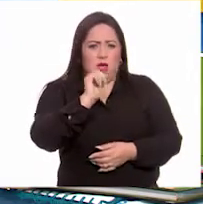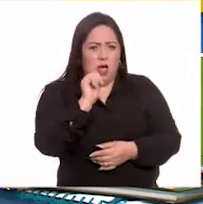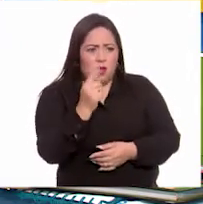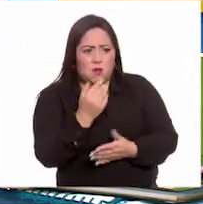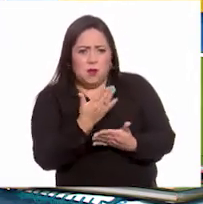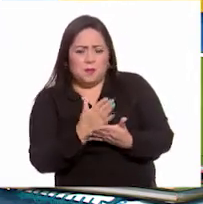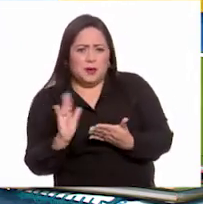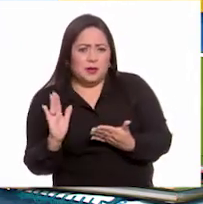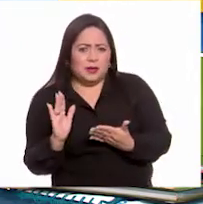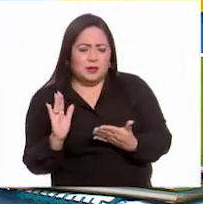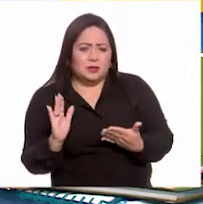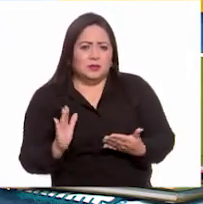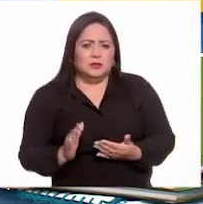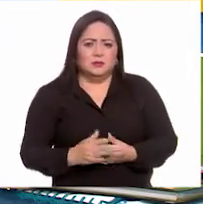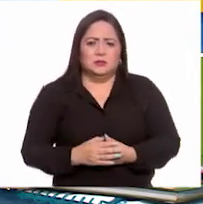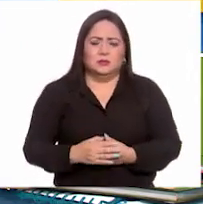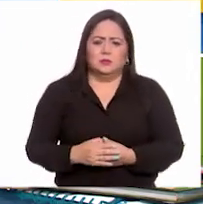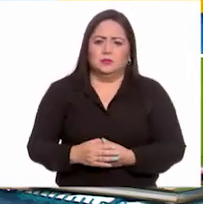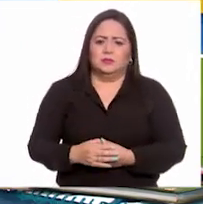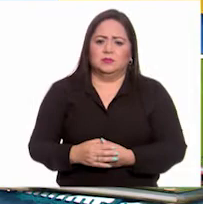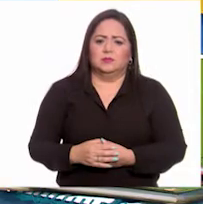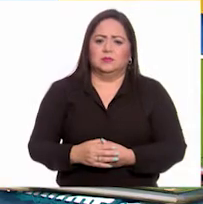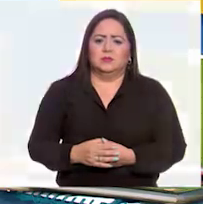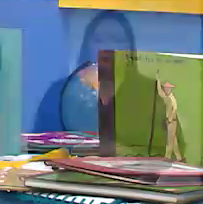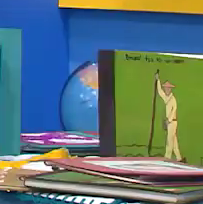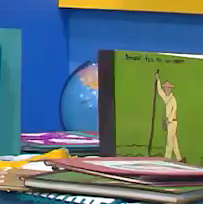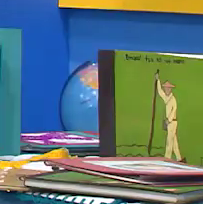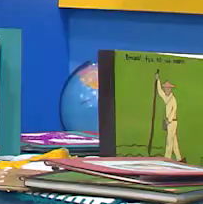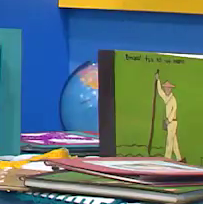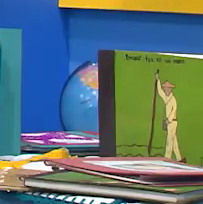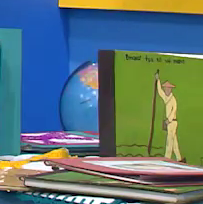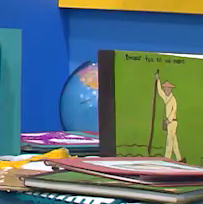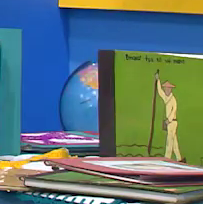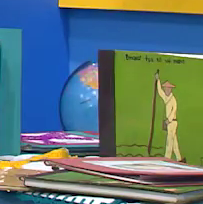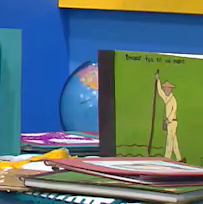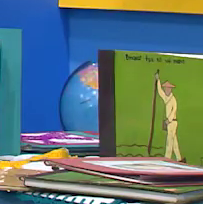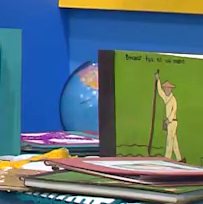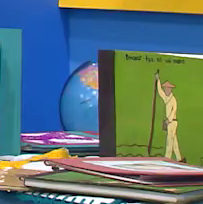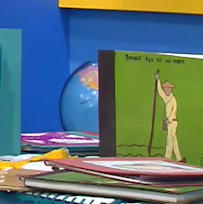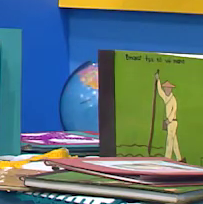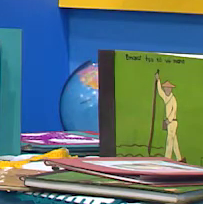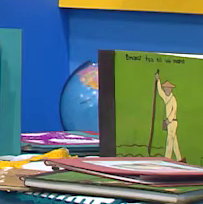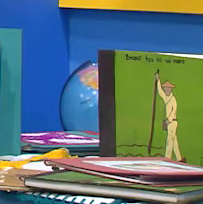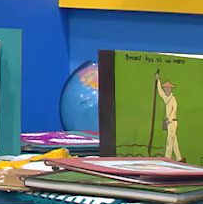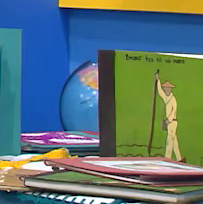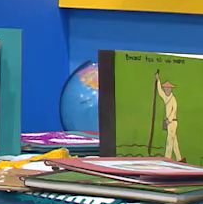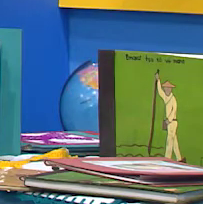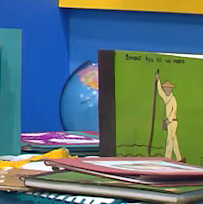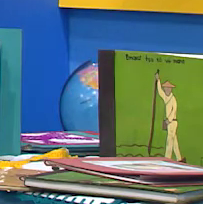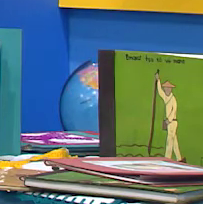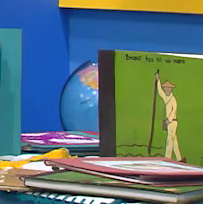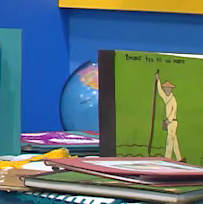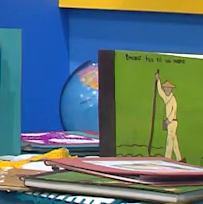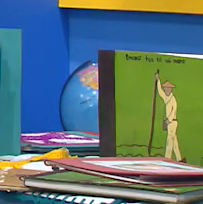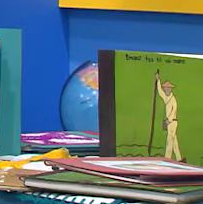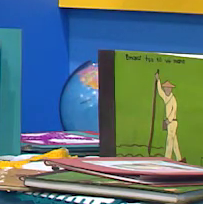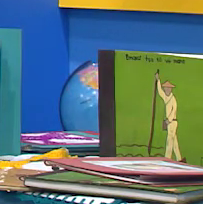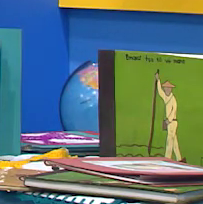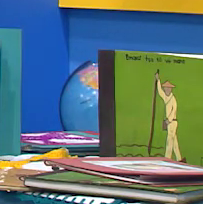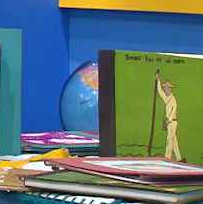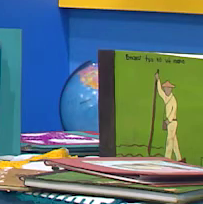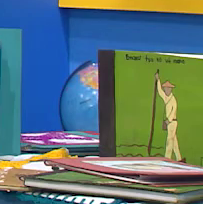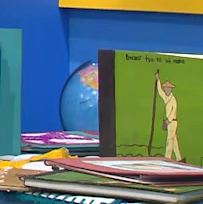adicional? Hermana, Joaquín, nada, es mi, que nada, el asmona moji ya, hija la ismol, que genia la